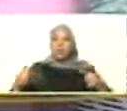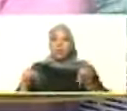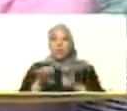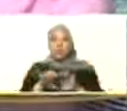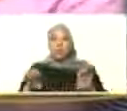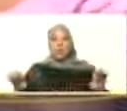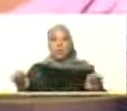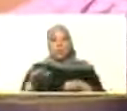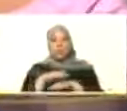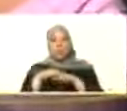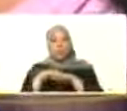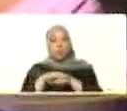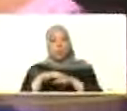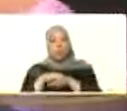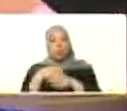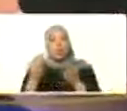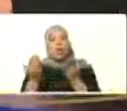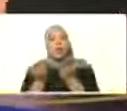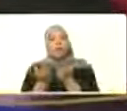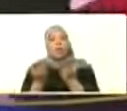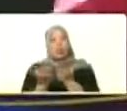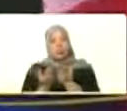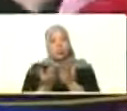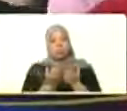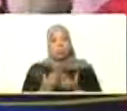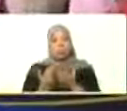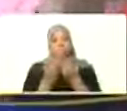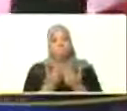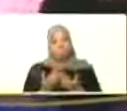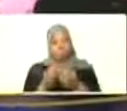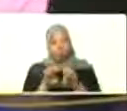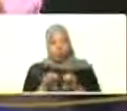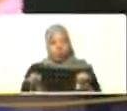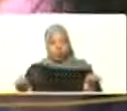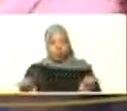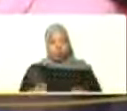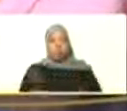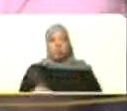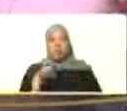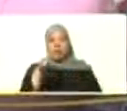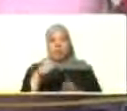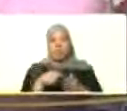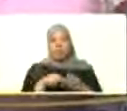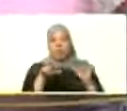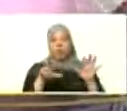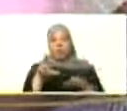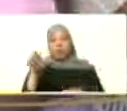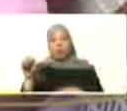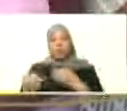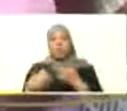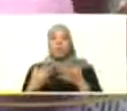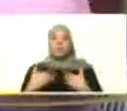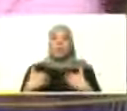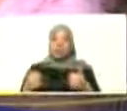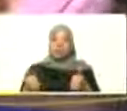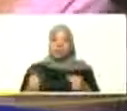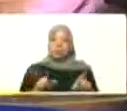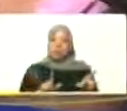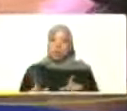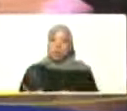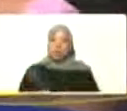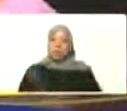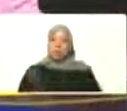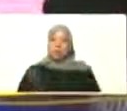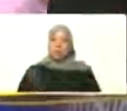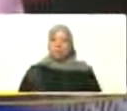educación, perdón, y 1.180 de salud. En el caso de educación, presidente, ya estamos